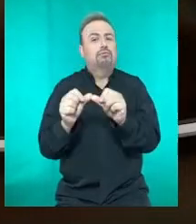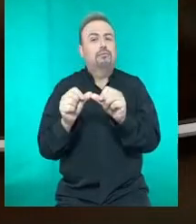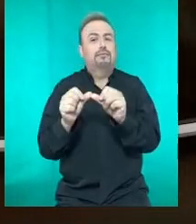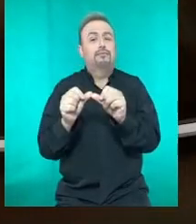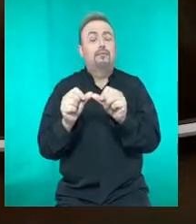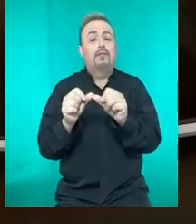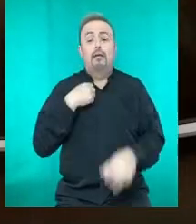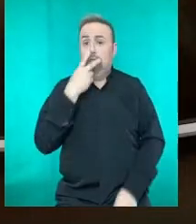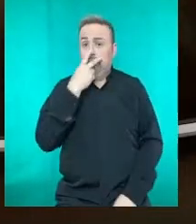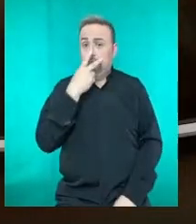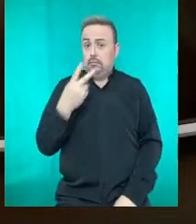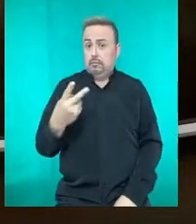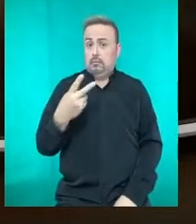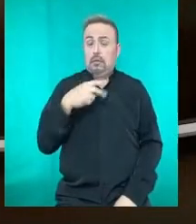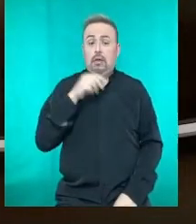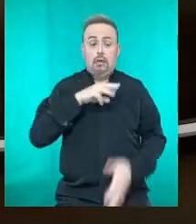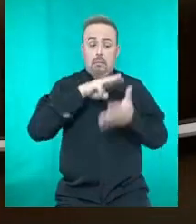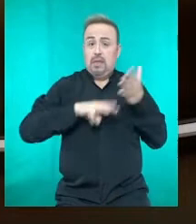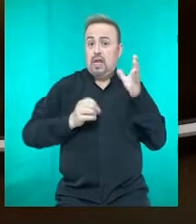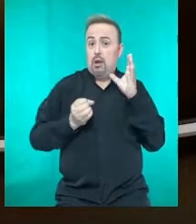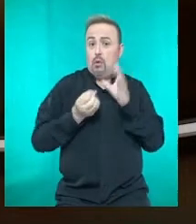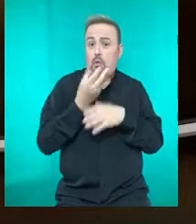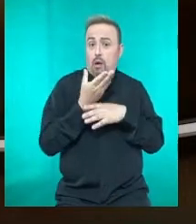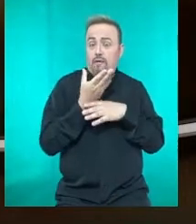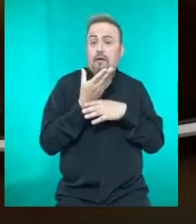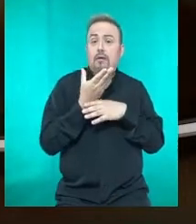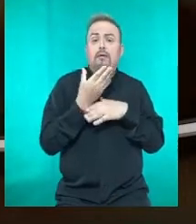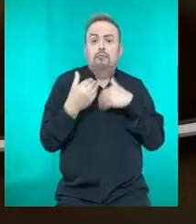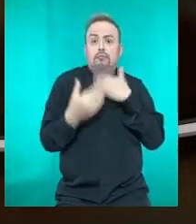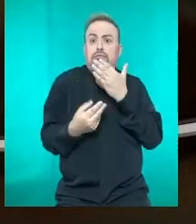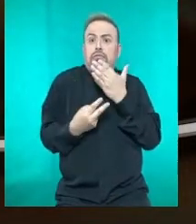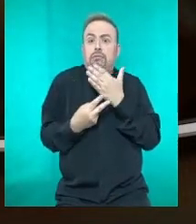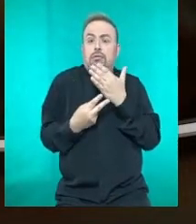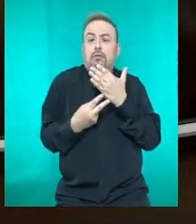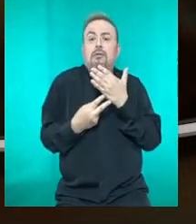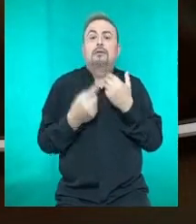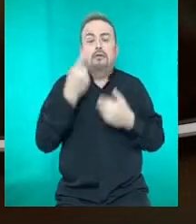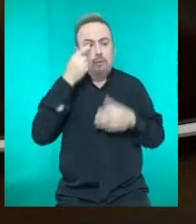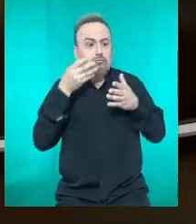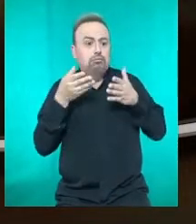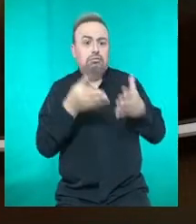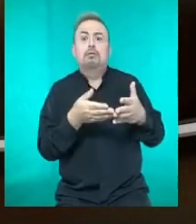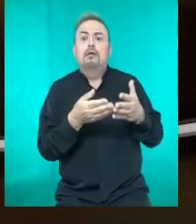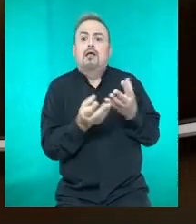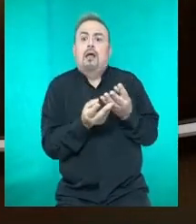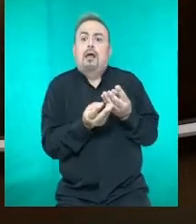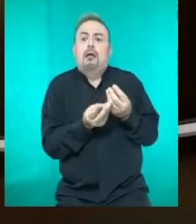una mirada que va desde los nuevos materiales, avances, hasta soluciones aplicadas en minería.